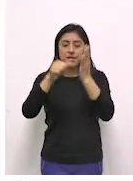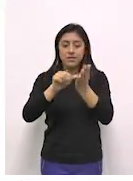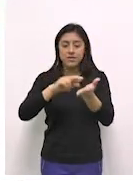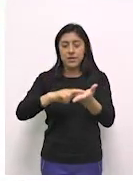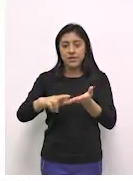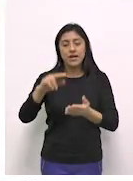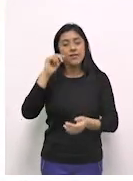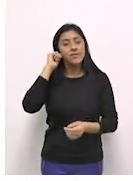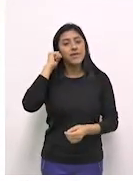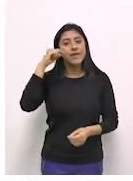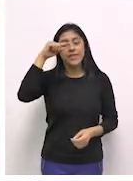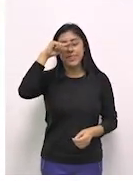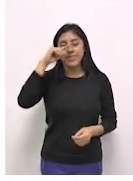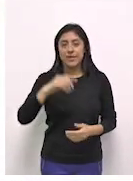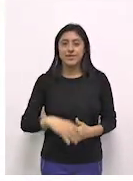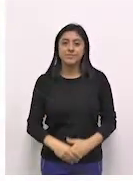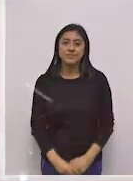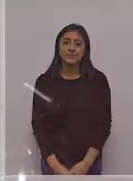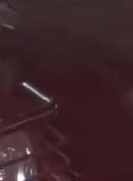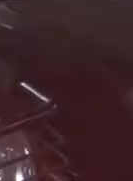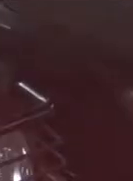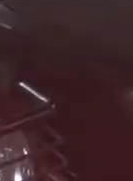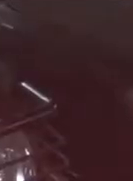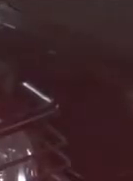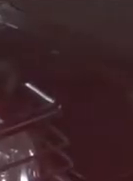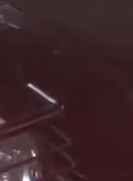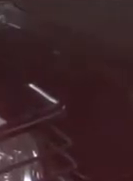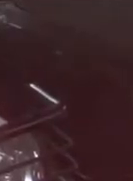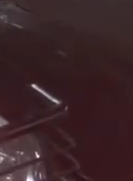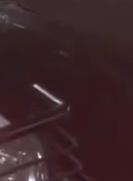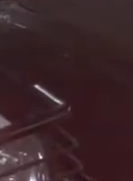largas. Para InfoRENAP GT, Caterina García.